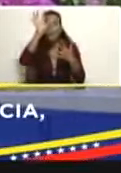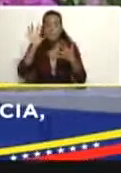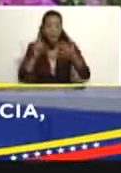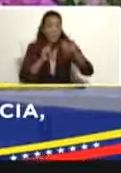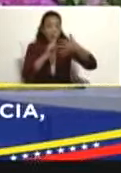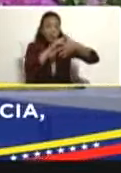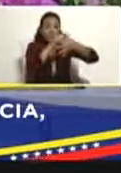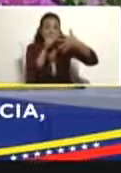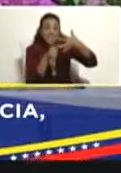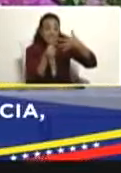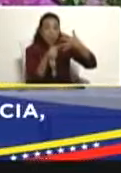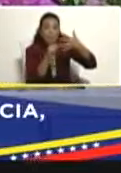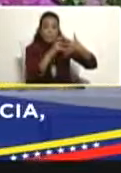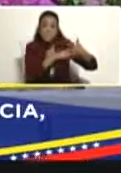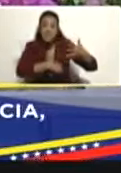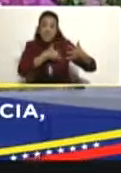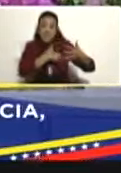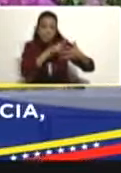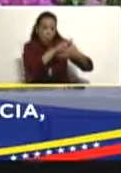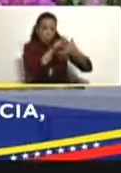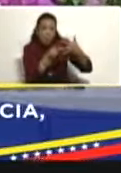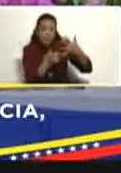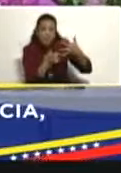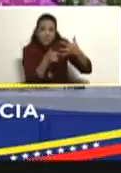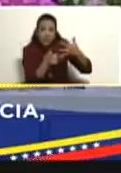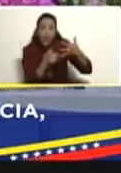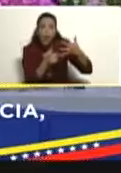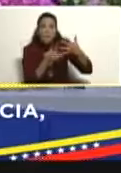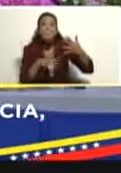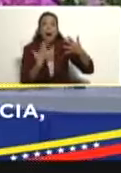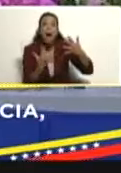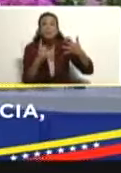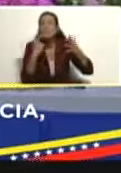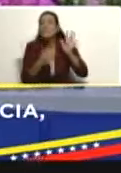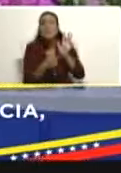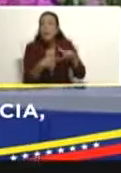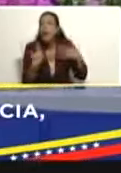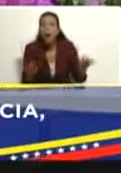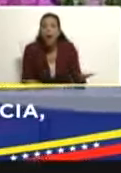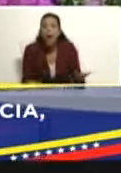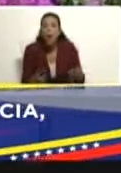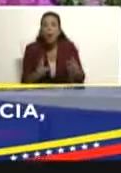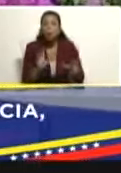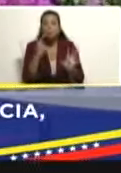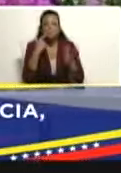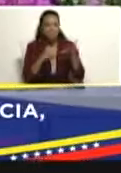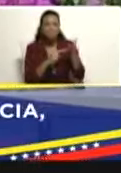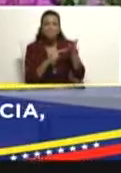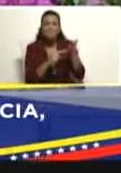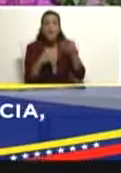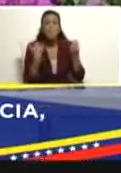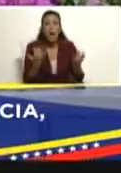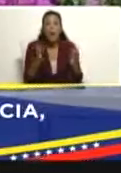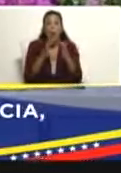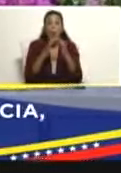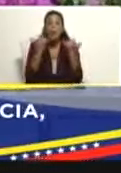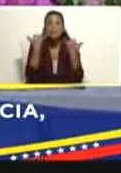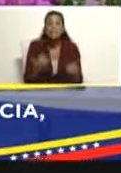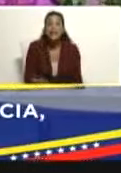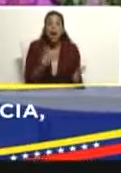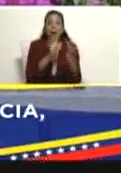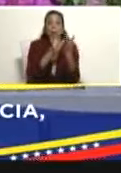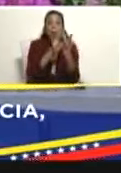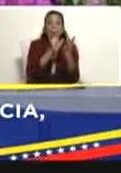vértices de la gran misión y para muestra 4 botones. Vamos a hacer inmediatamente